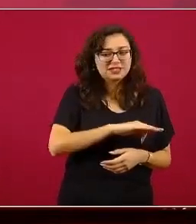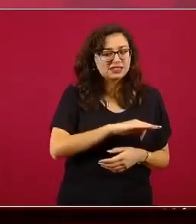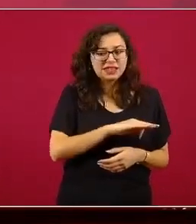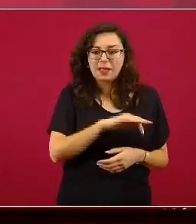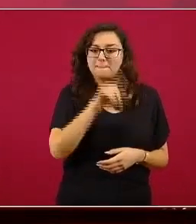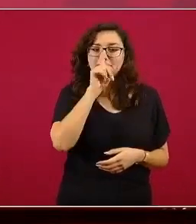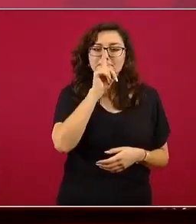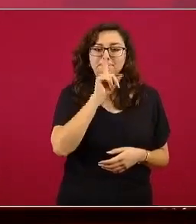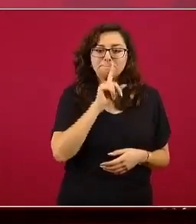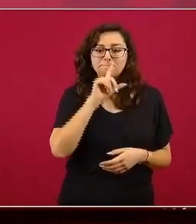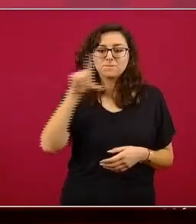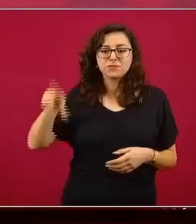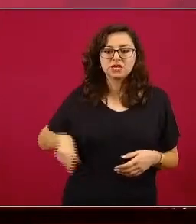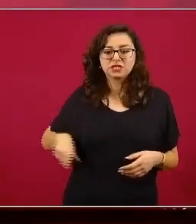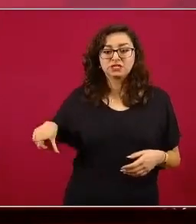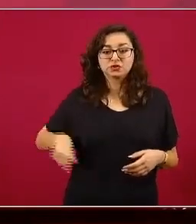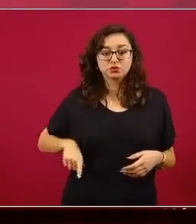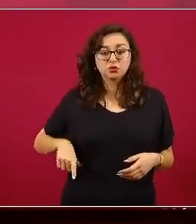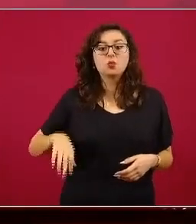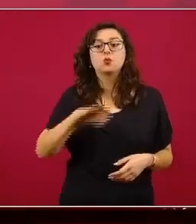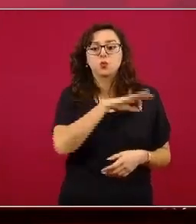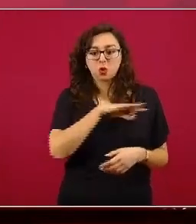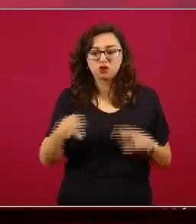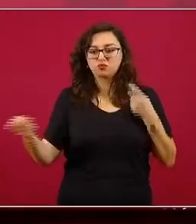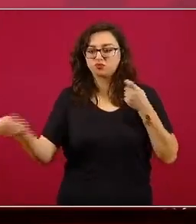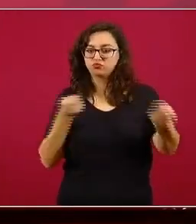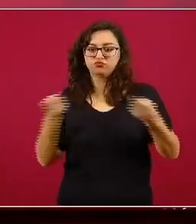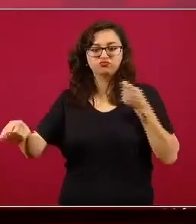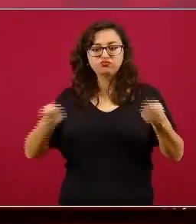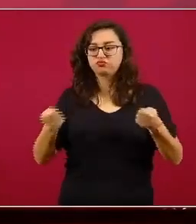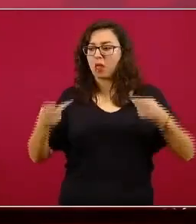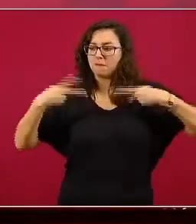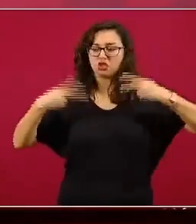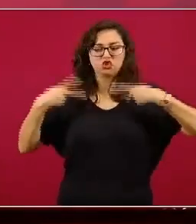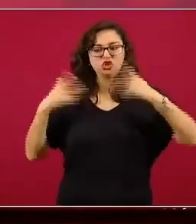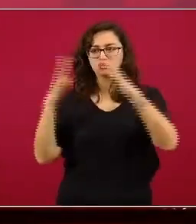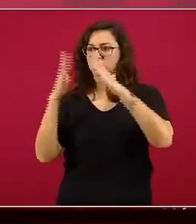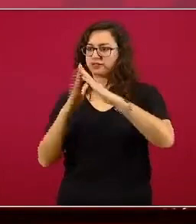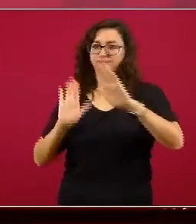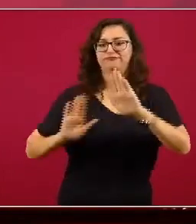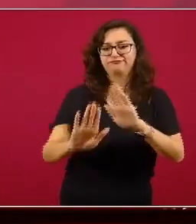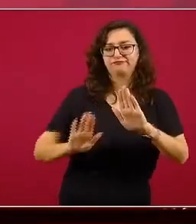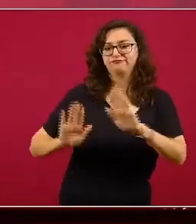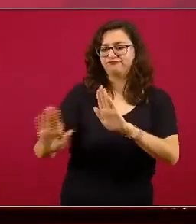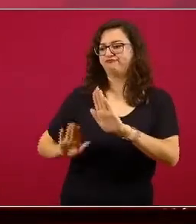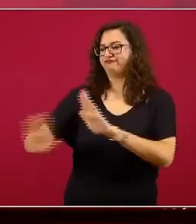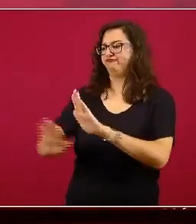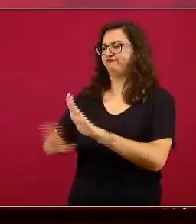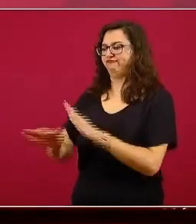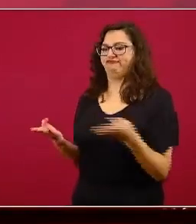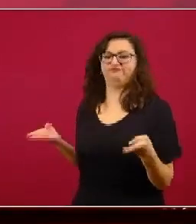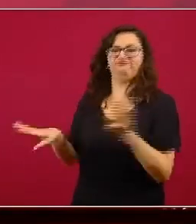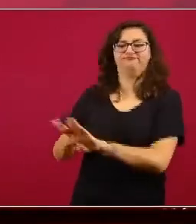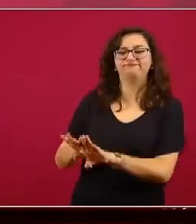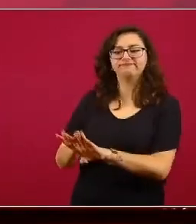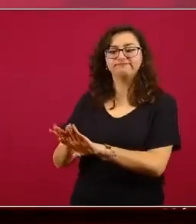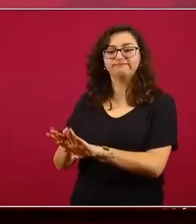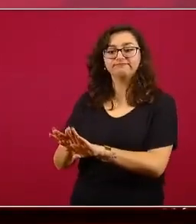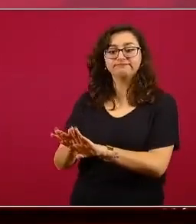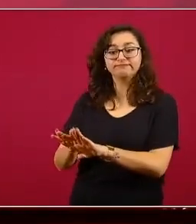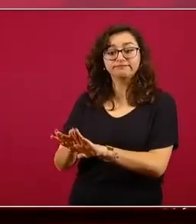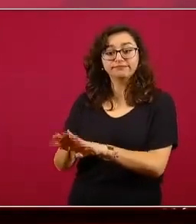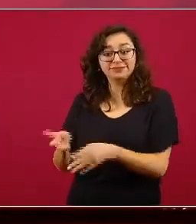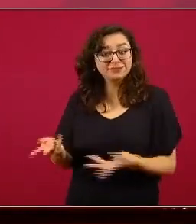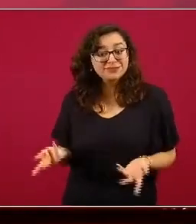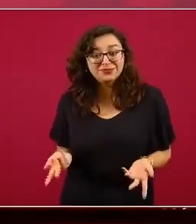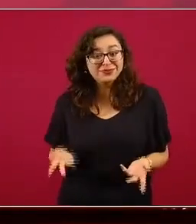desvirtuada, de que el gobierno va a llegar y va a meter a su casa a las personas. Eso no tiene sentido.